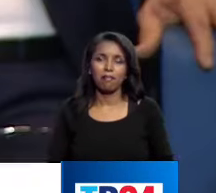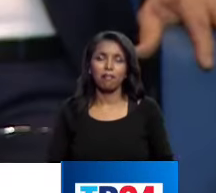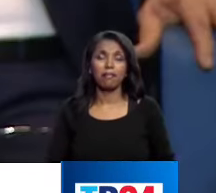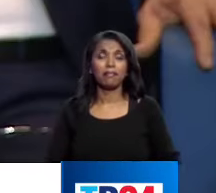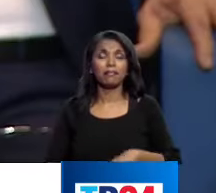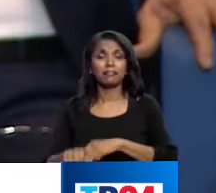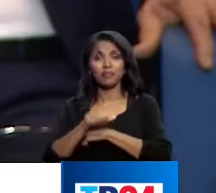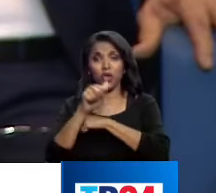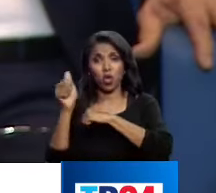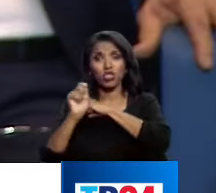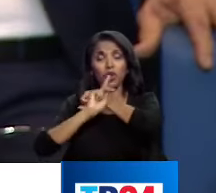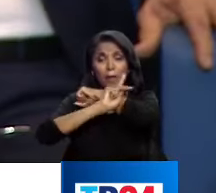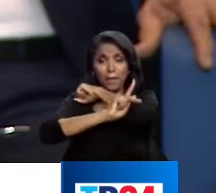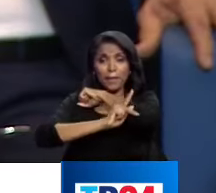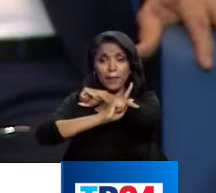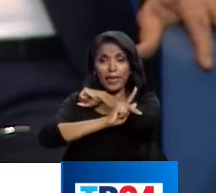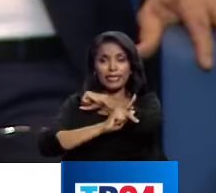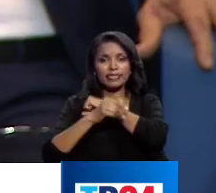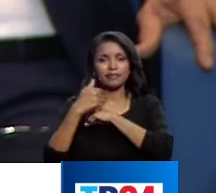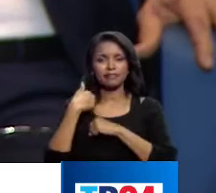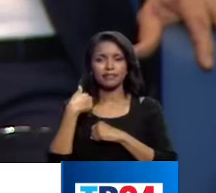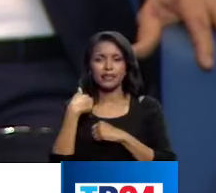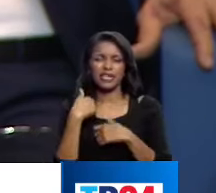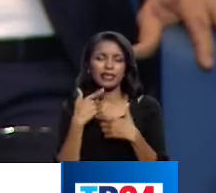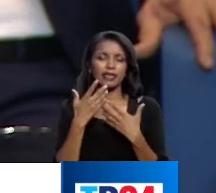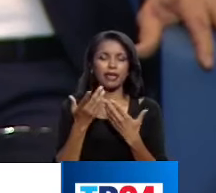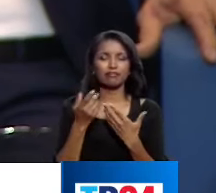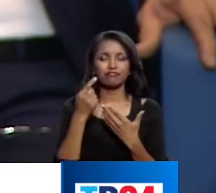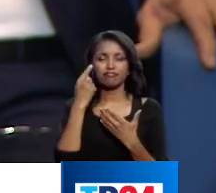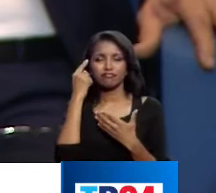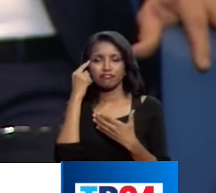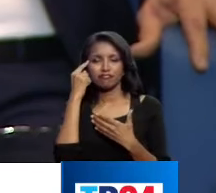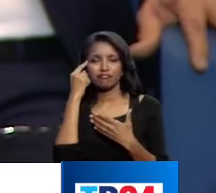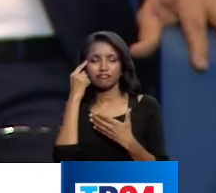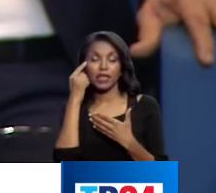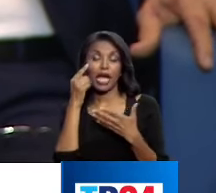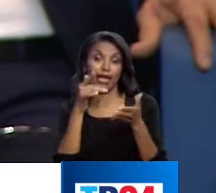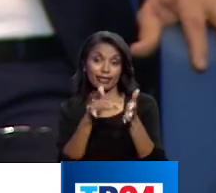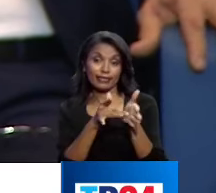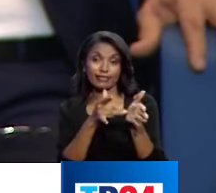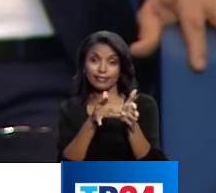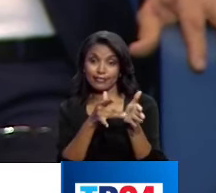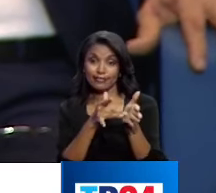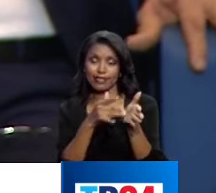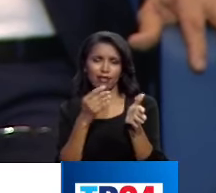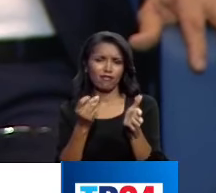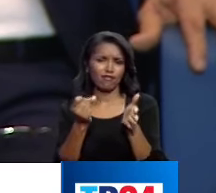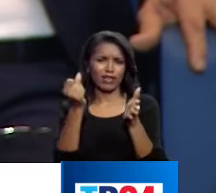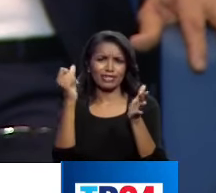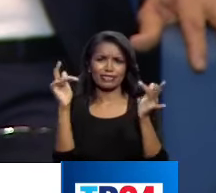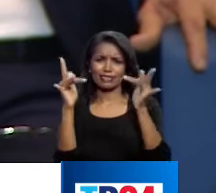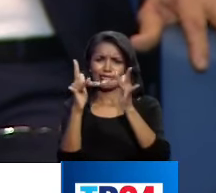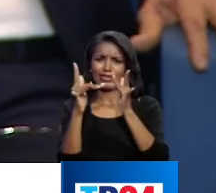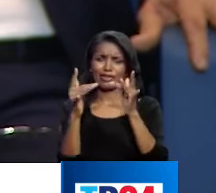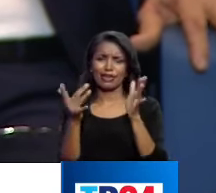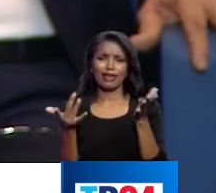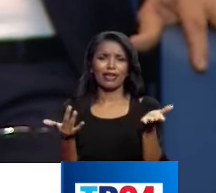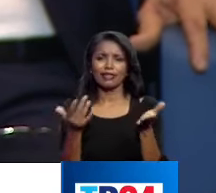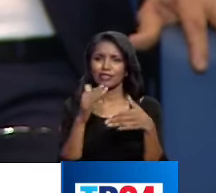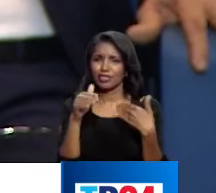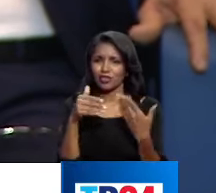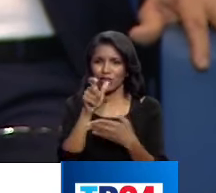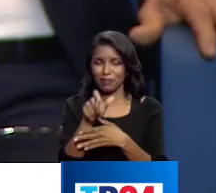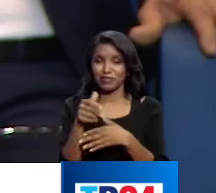Países vecinos tienen sistemas de inteligencia turística que permiten tener data en tiempo real del ingreso y salida de